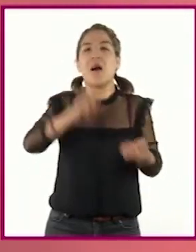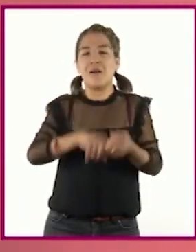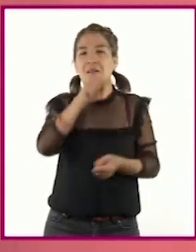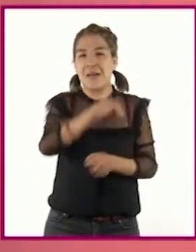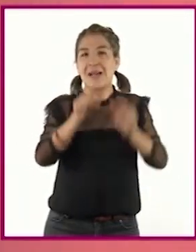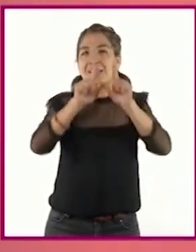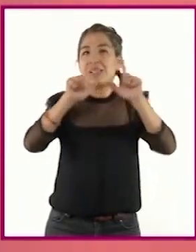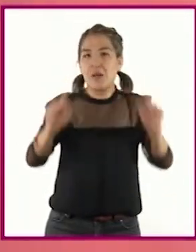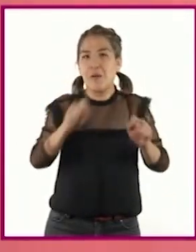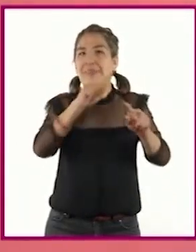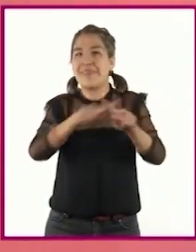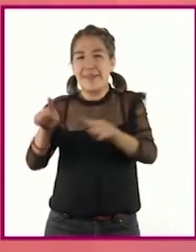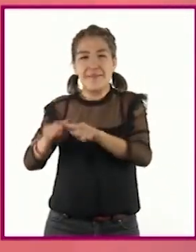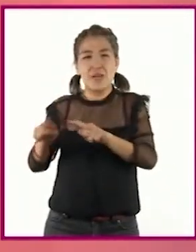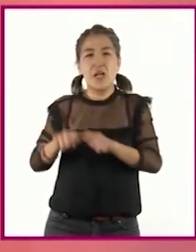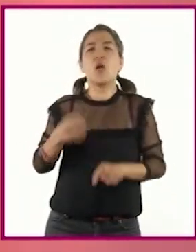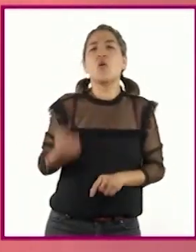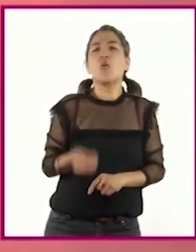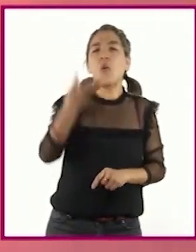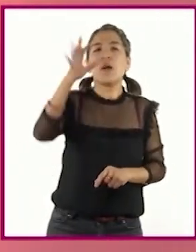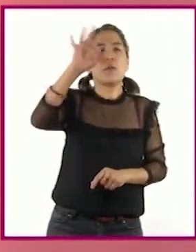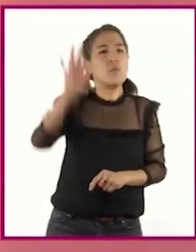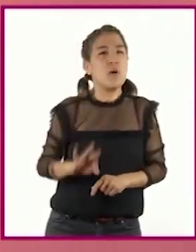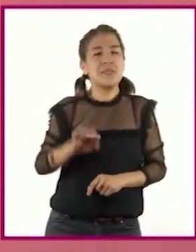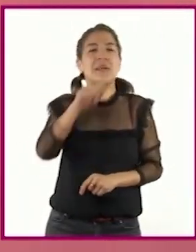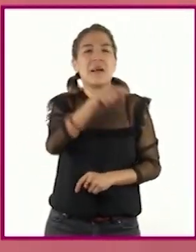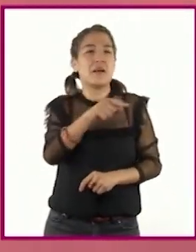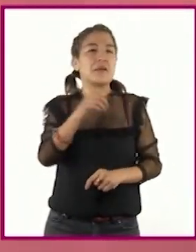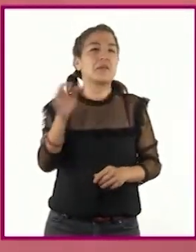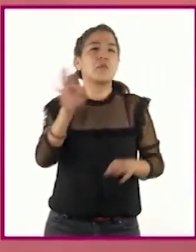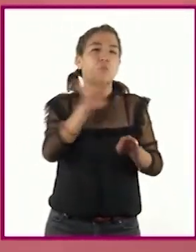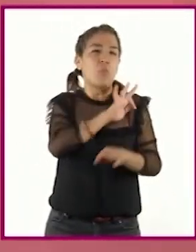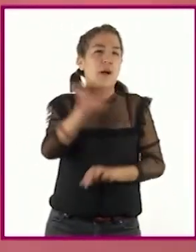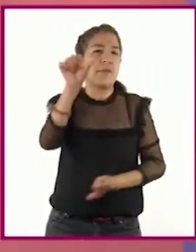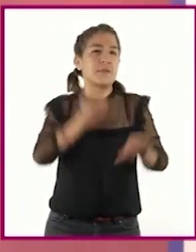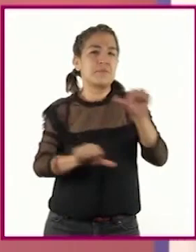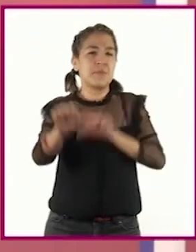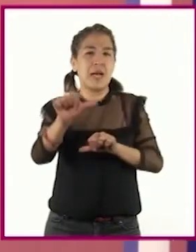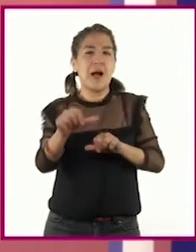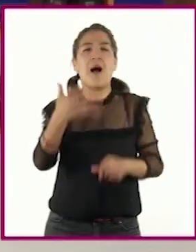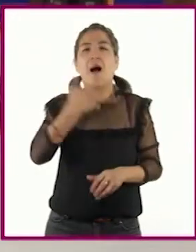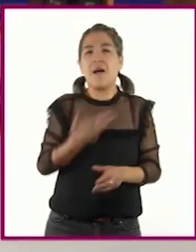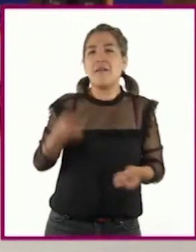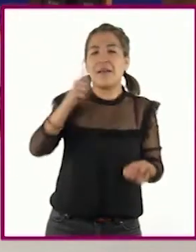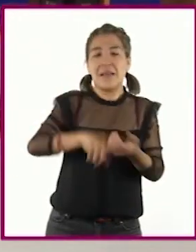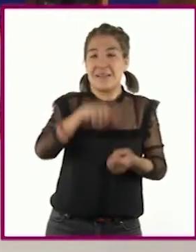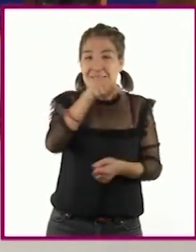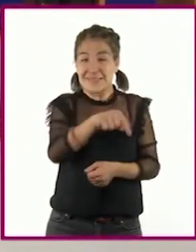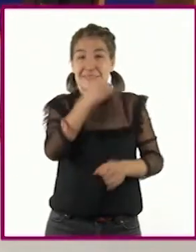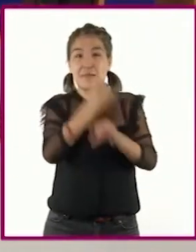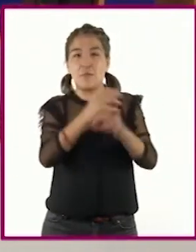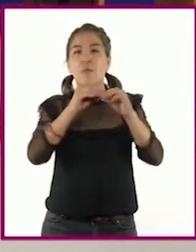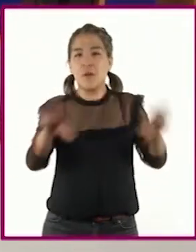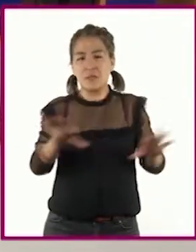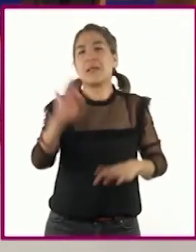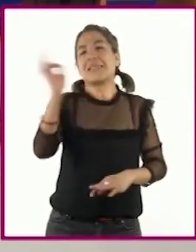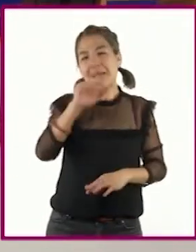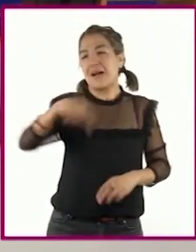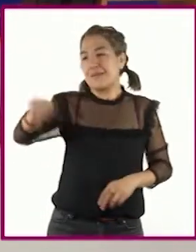otras lenguas y qué porcentaje pueden ser sustituidas. Si abarca esta información, nos daría una idea de por